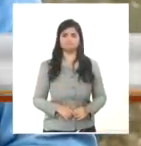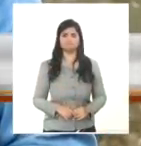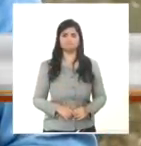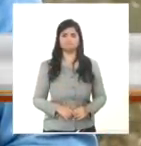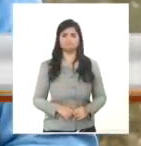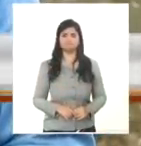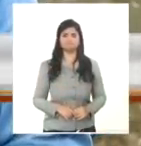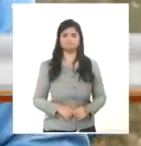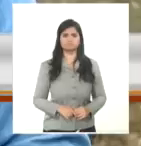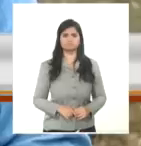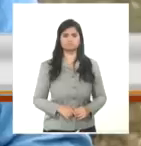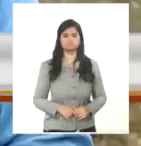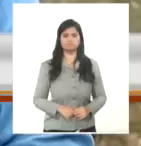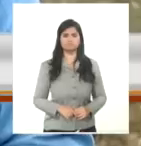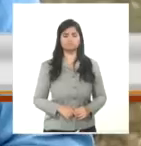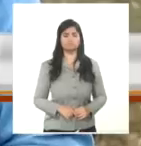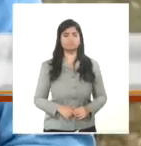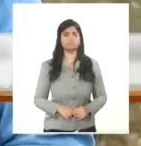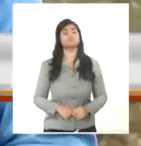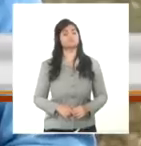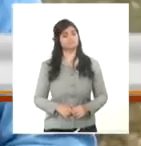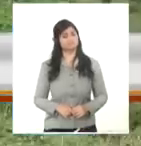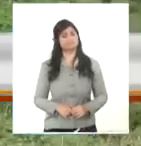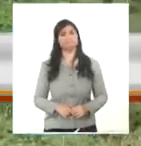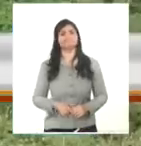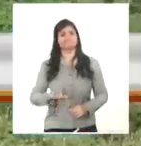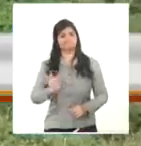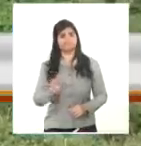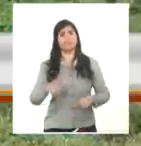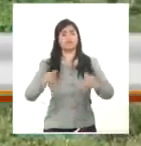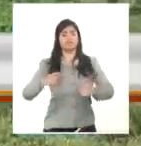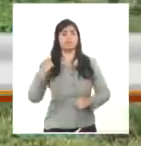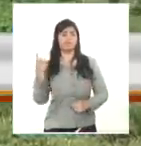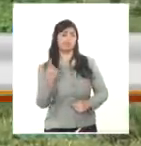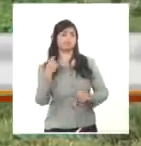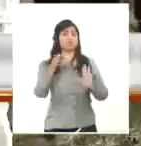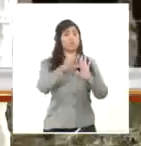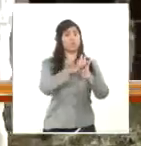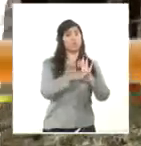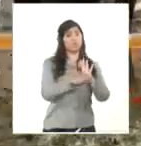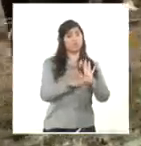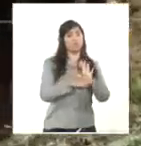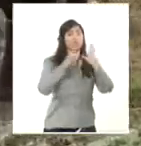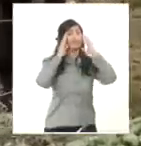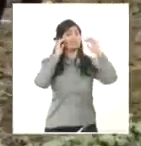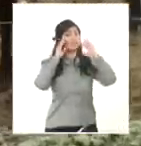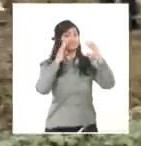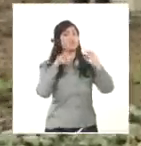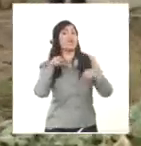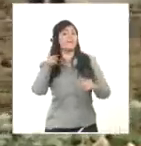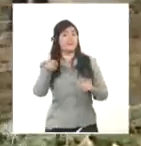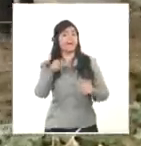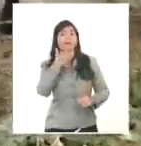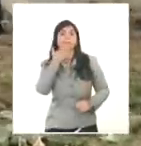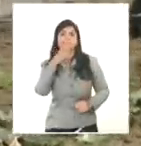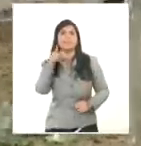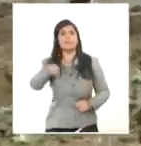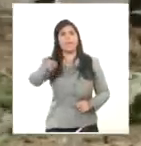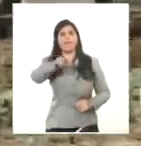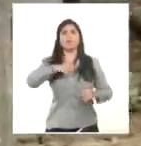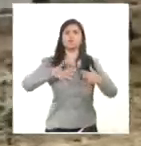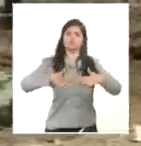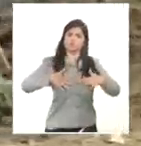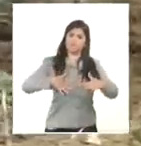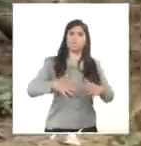lo que también como consecuencia llega el tomar decisiones en función de que no perdamos el animal. O sea, lo que es bueno por un lado